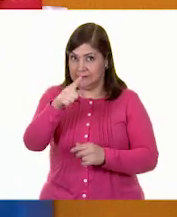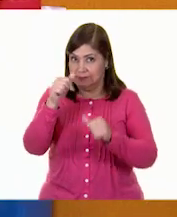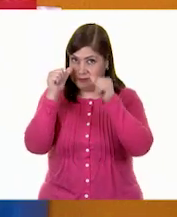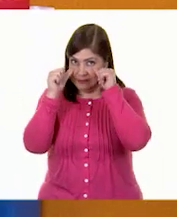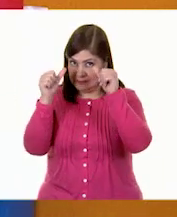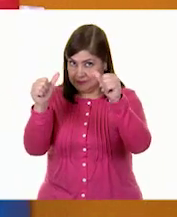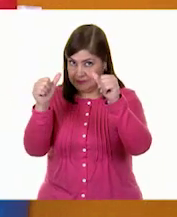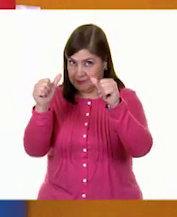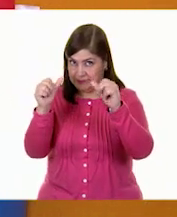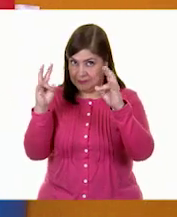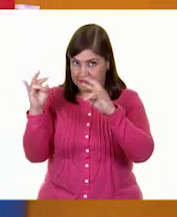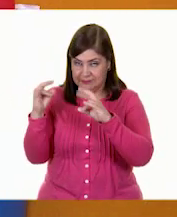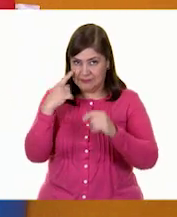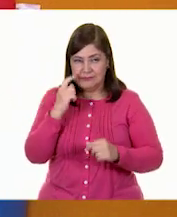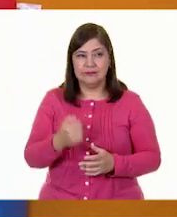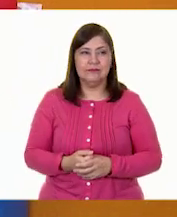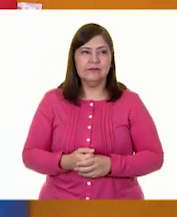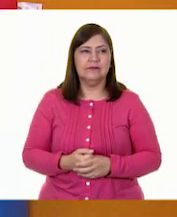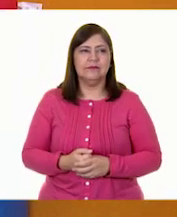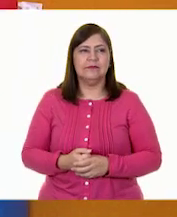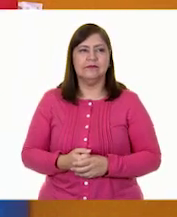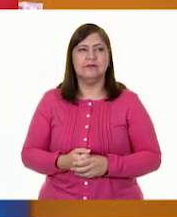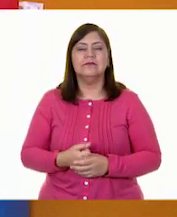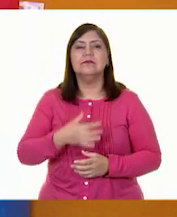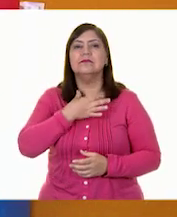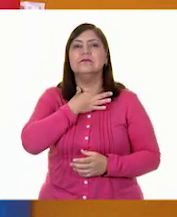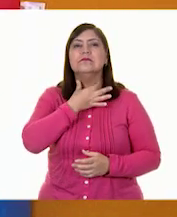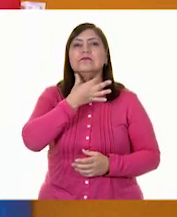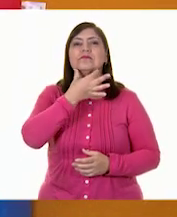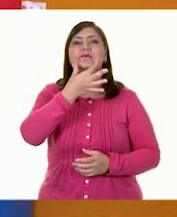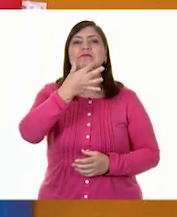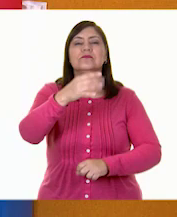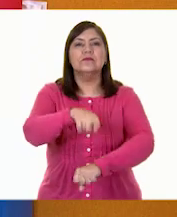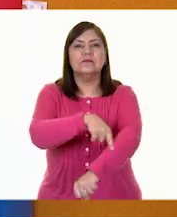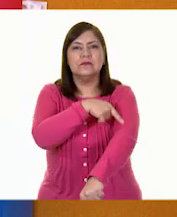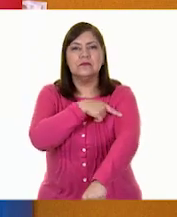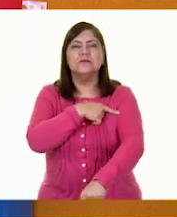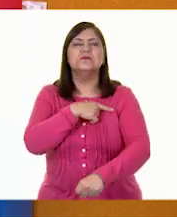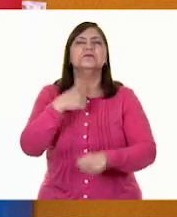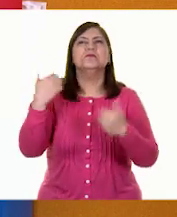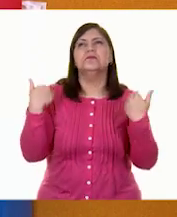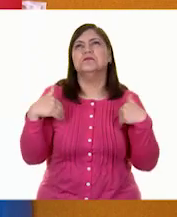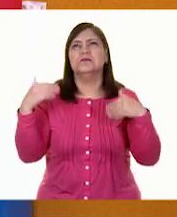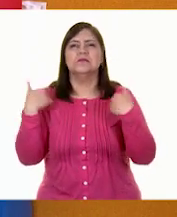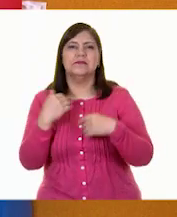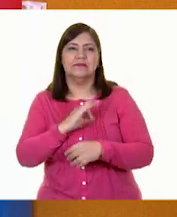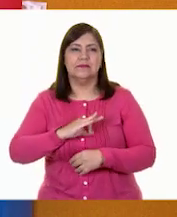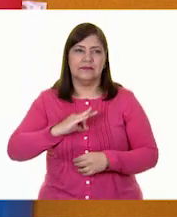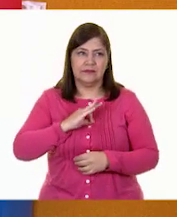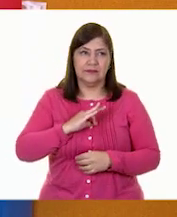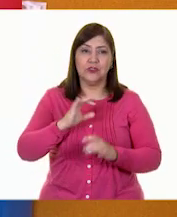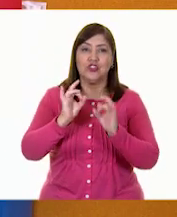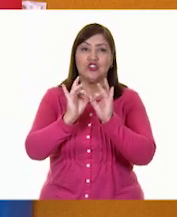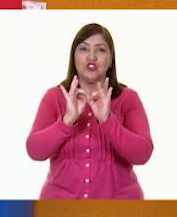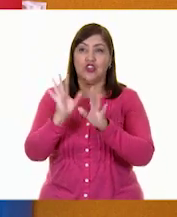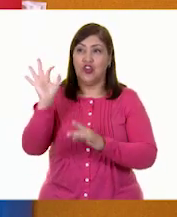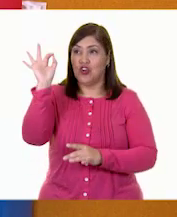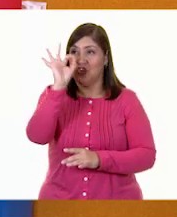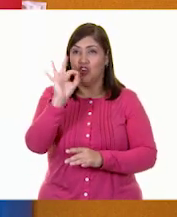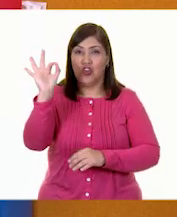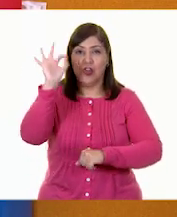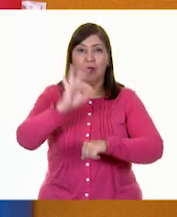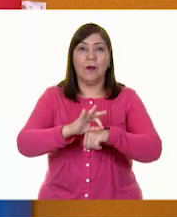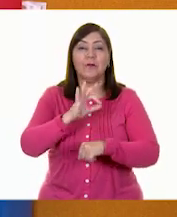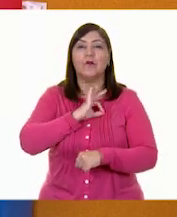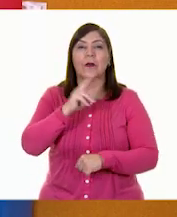atentas. Con su largo cuello se pasea feliz. solo si fueras mosquito, le